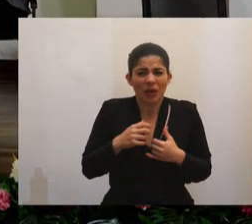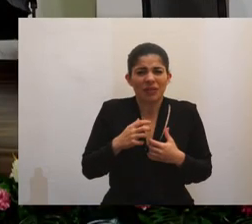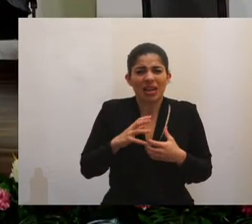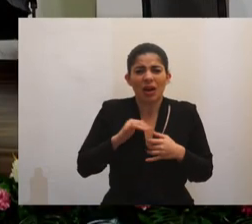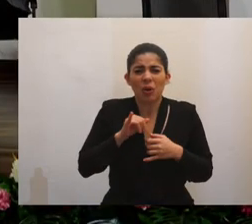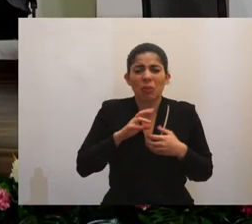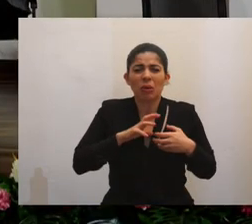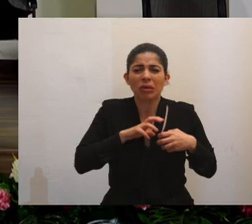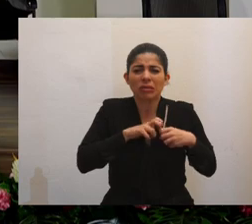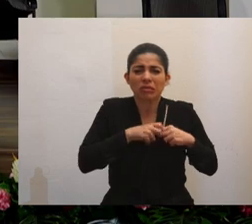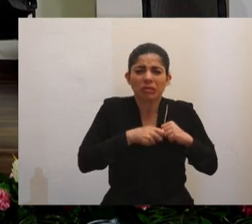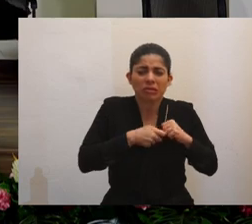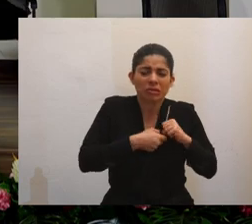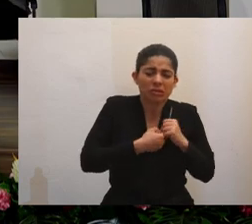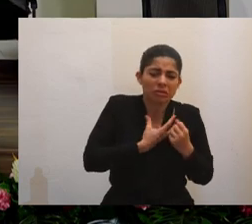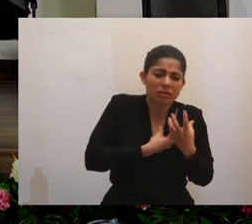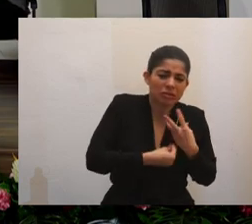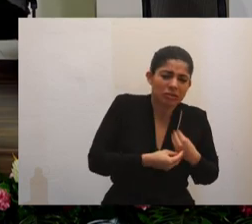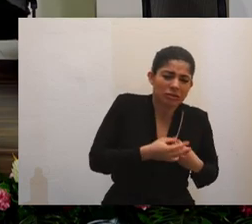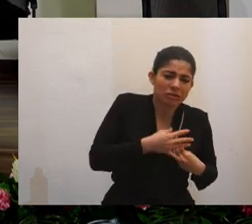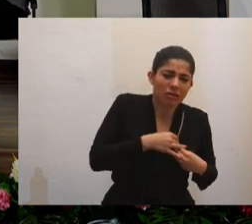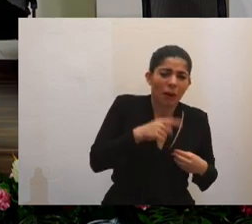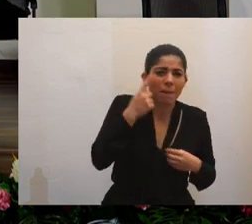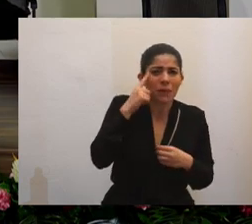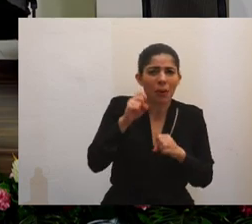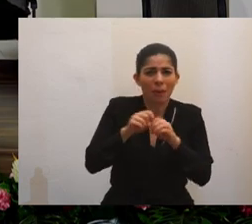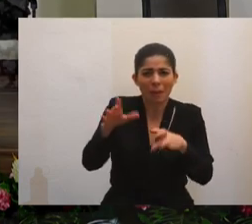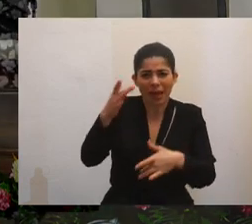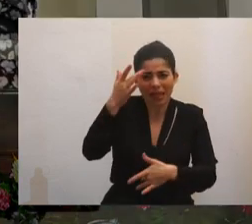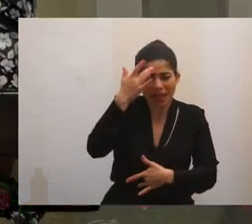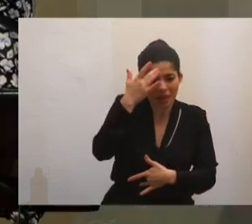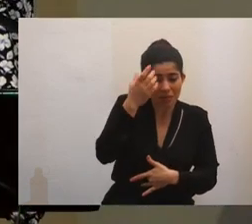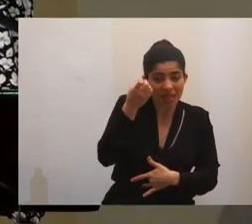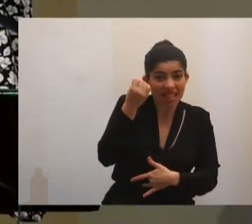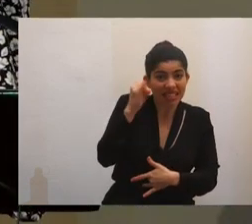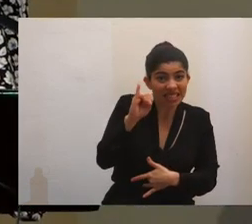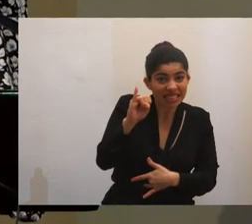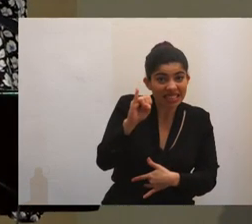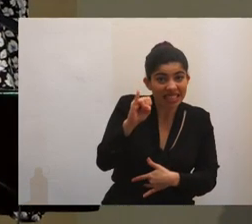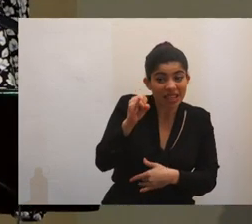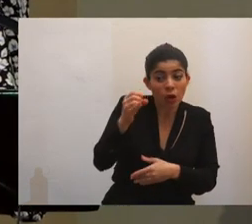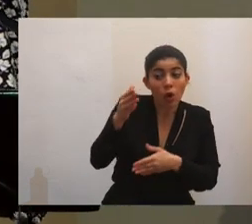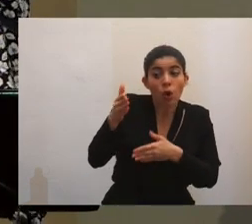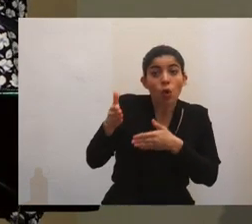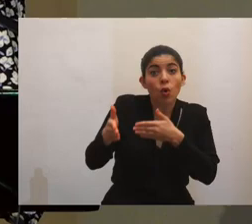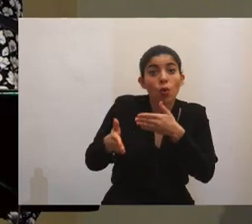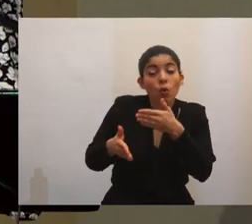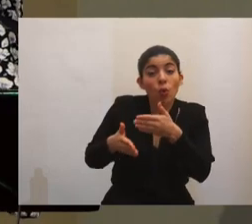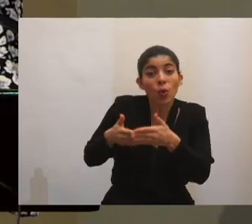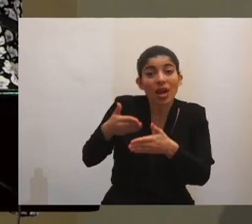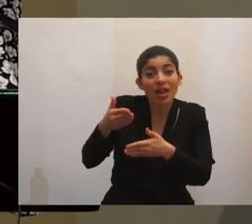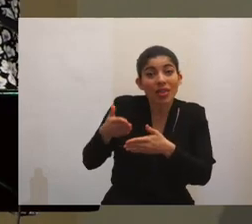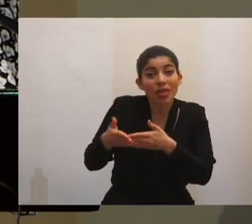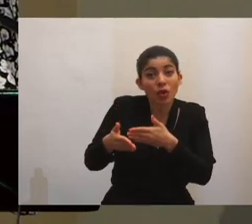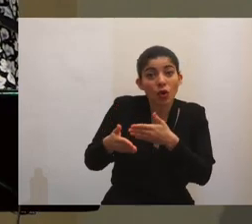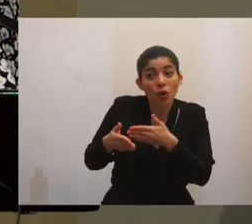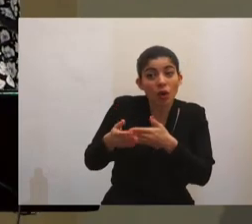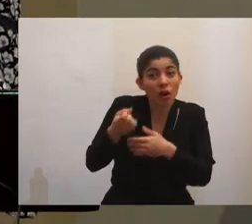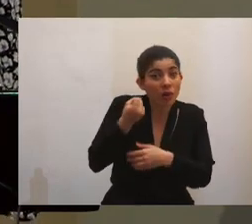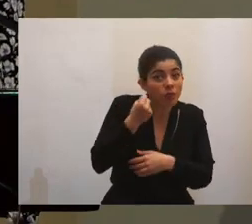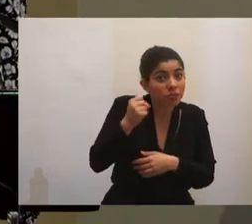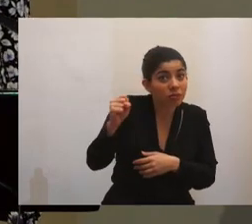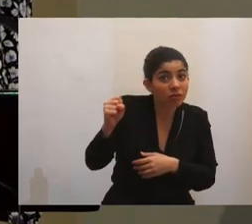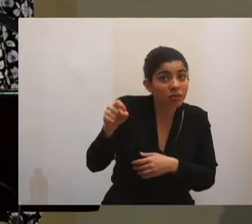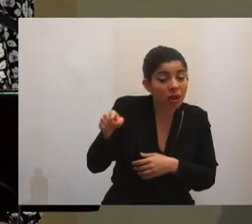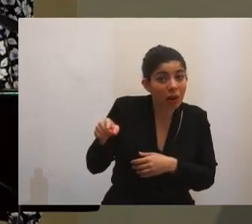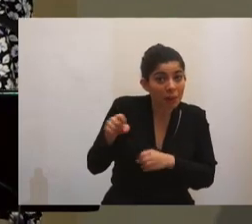pandemia, que el dar la espalda a la naturaleza, al cuidado absoluto de ella y